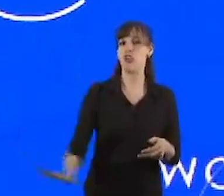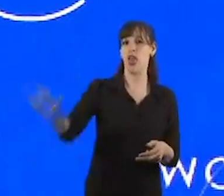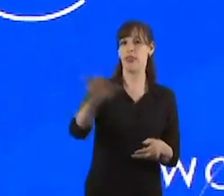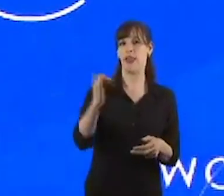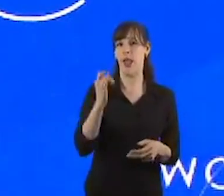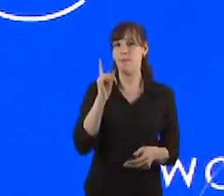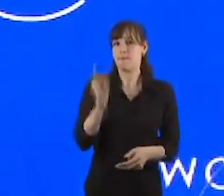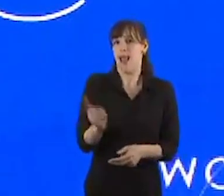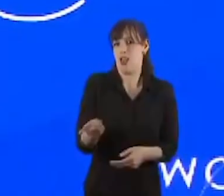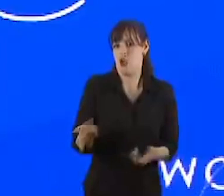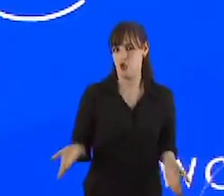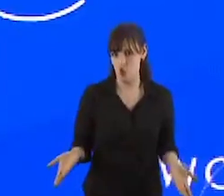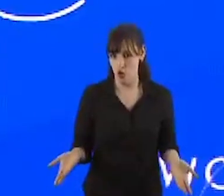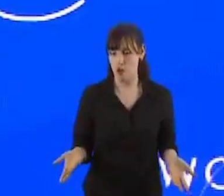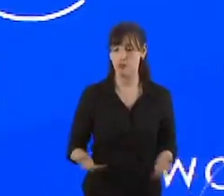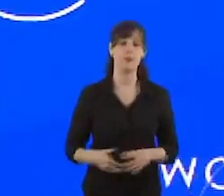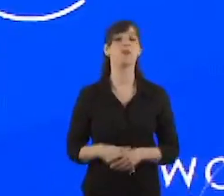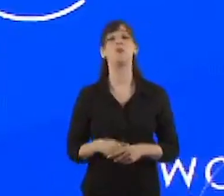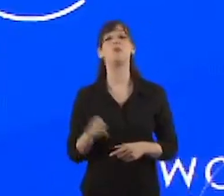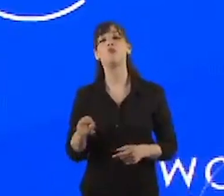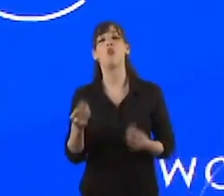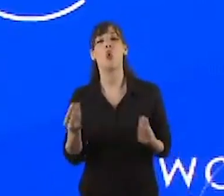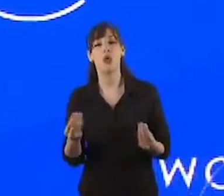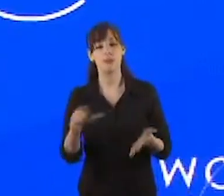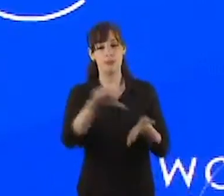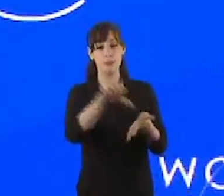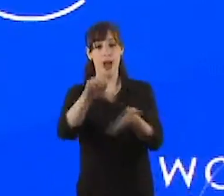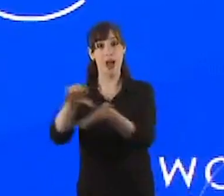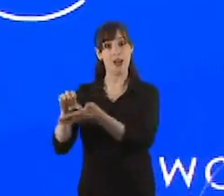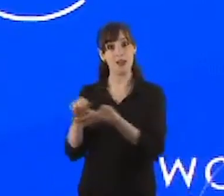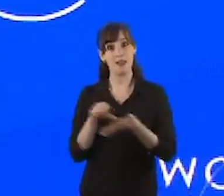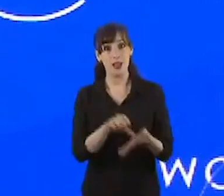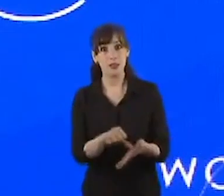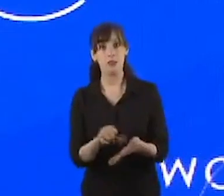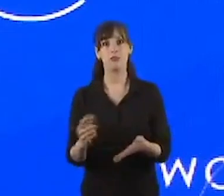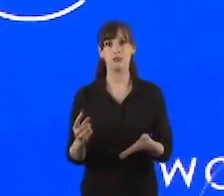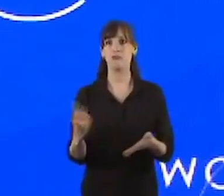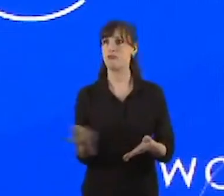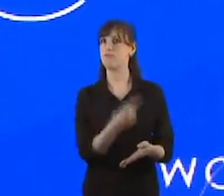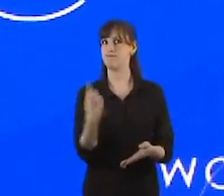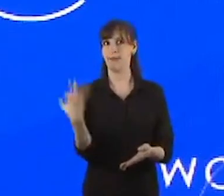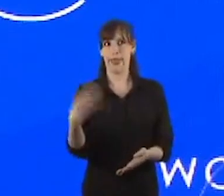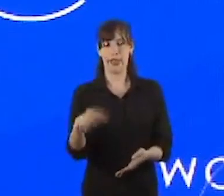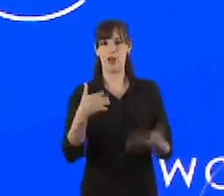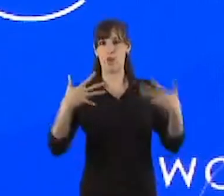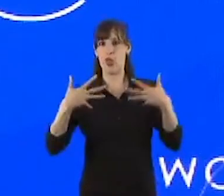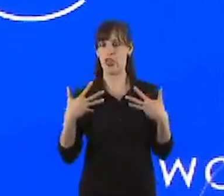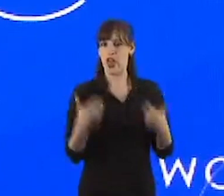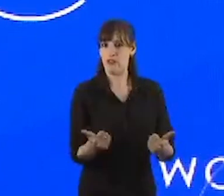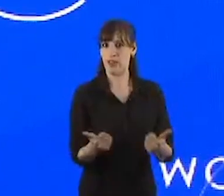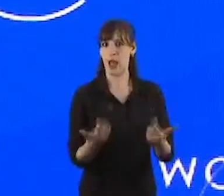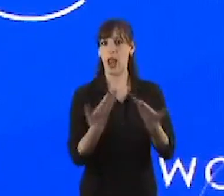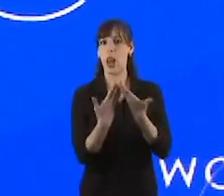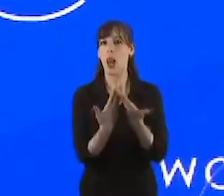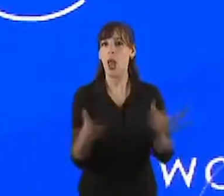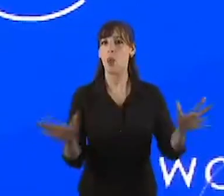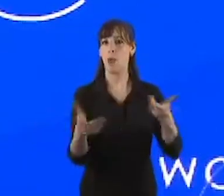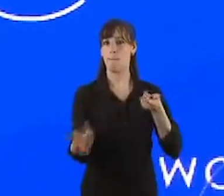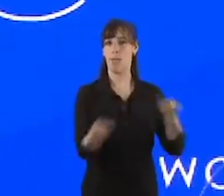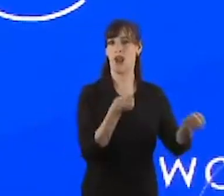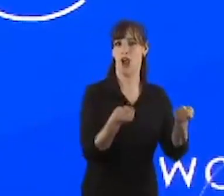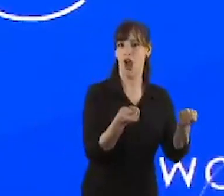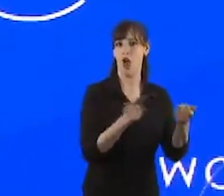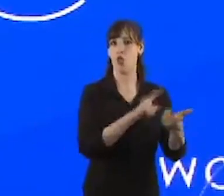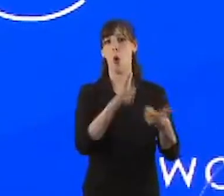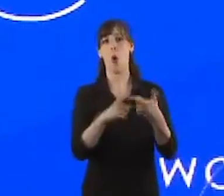Digo que Occidente está en peligro justamente porque en aquellos países que deberíamos defender los valores del libre mercado, la propiedad privada y las